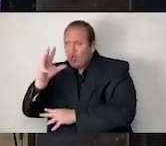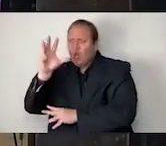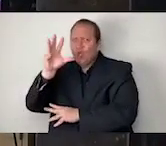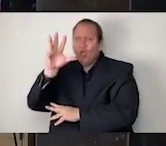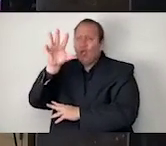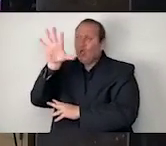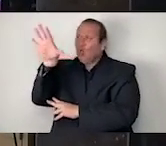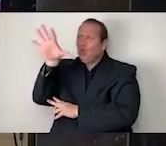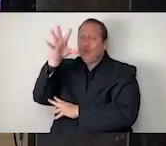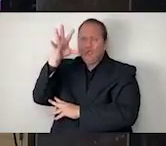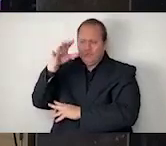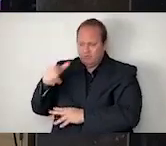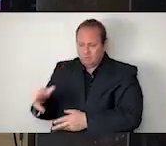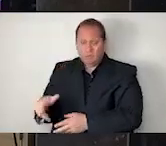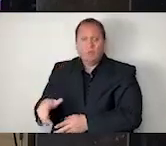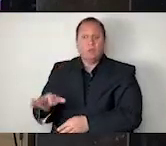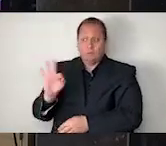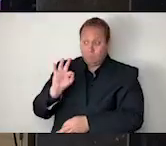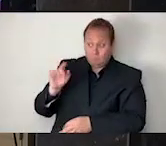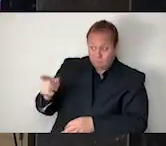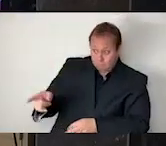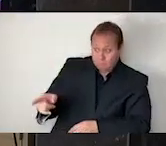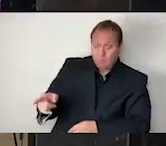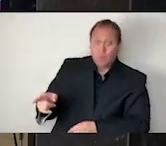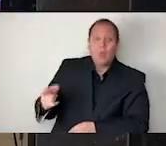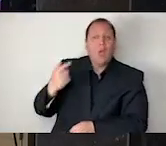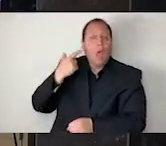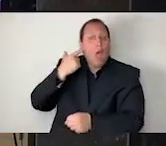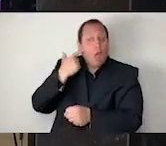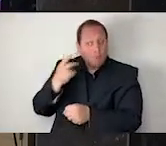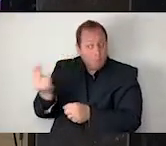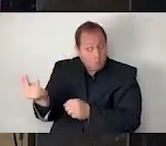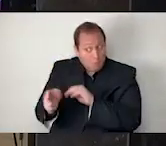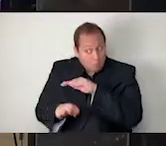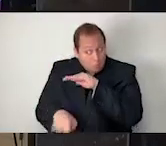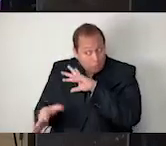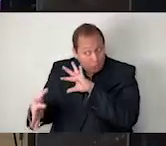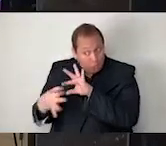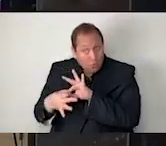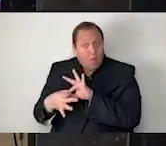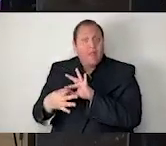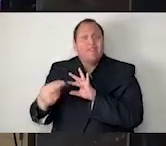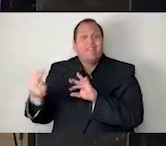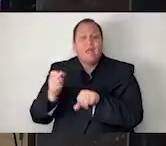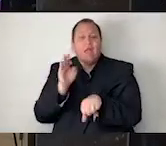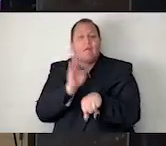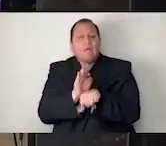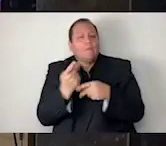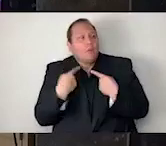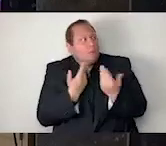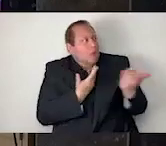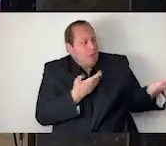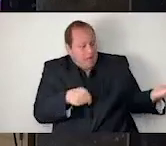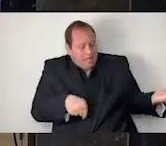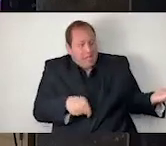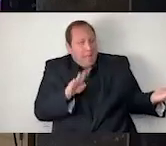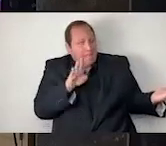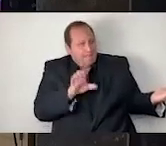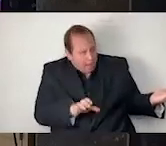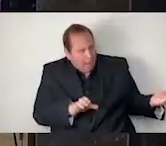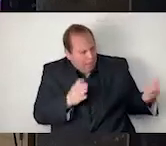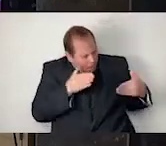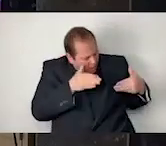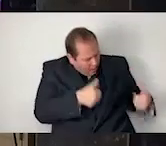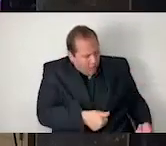bueno si quieres que lo consideremos esencial tiene que tener un beneficio la gente baja california en el aspecto de que venden los